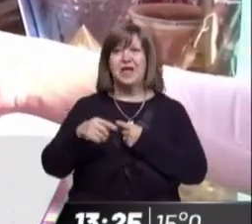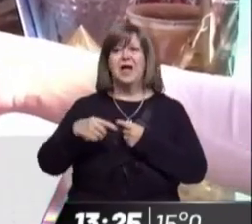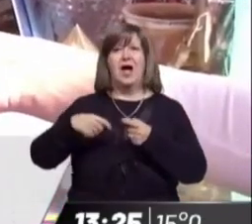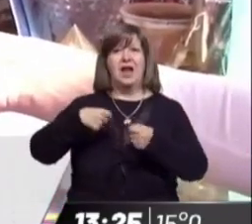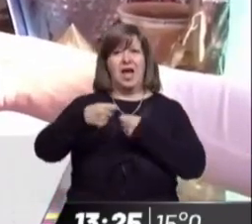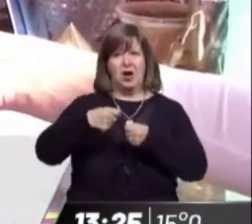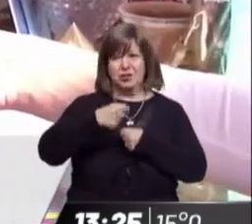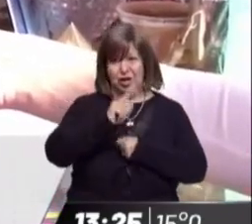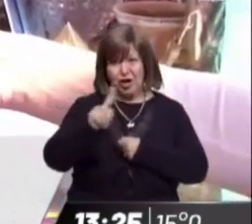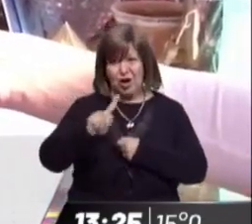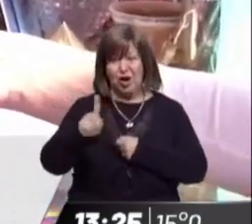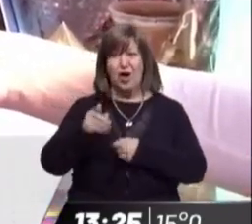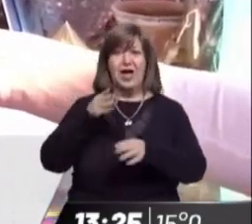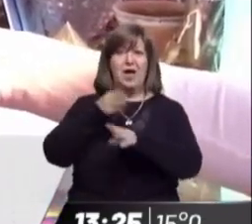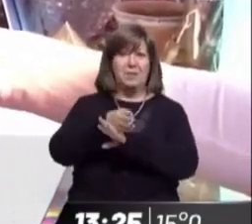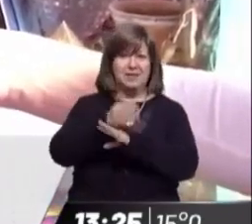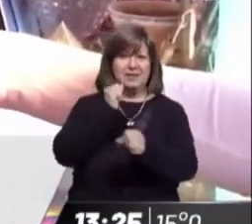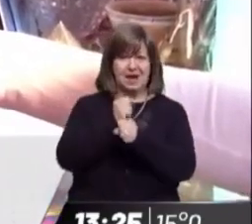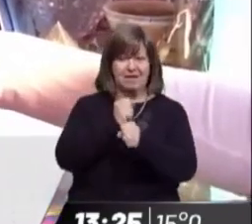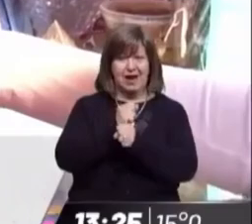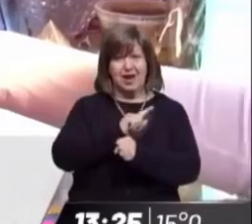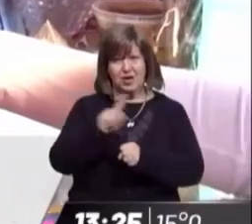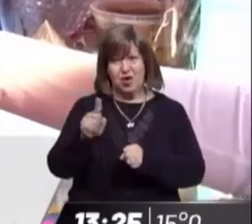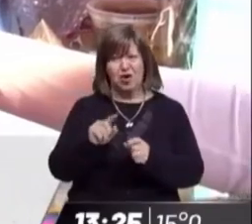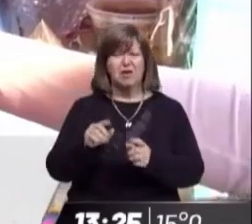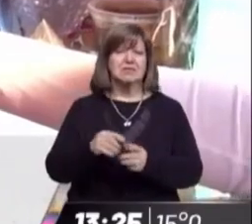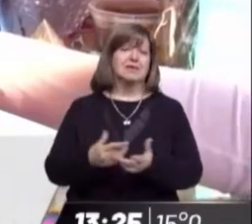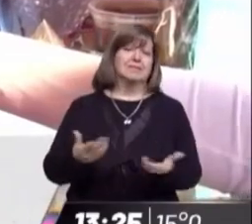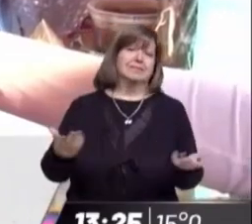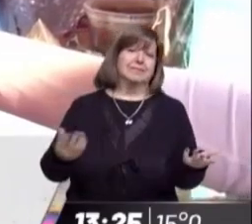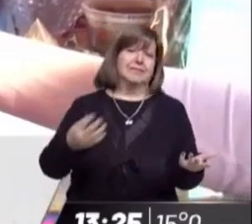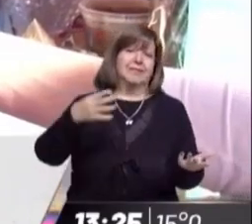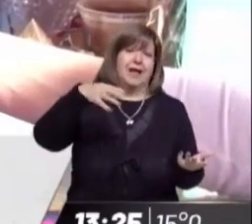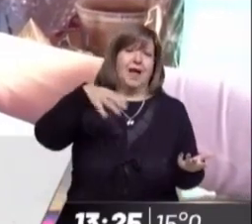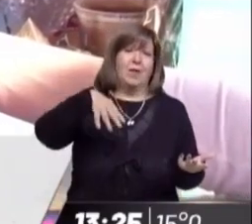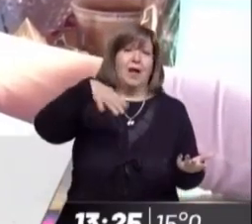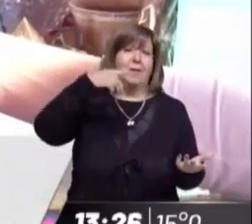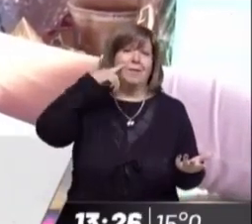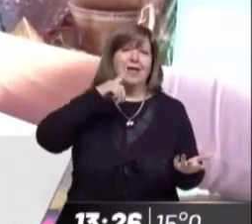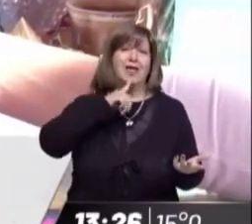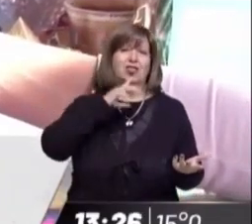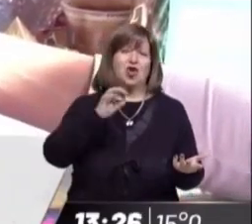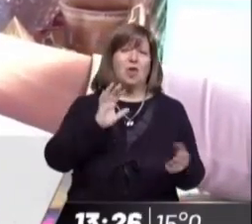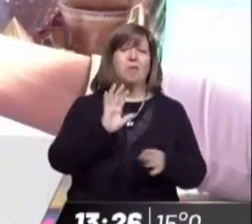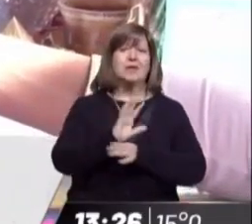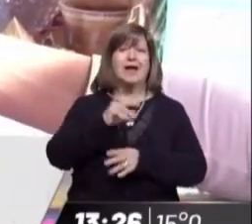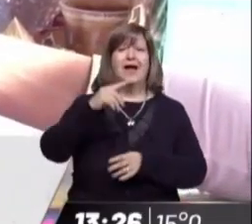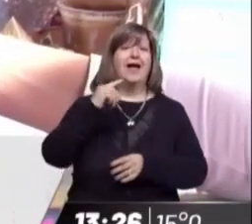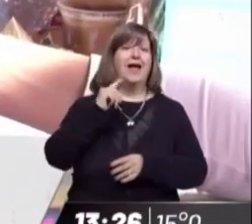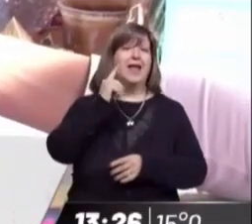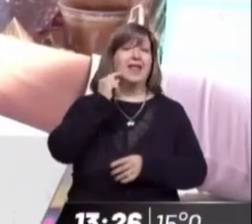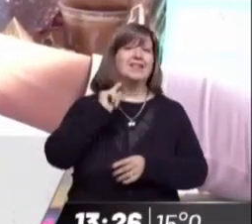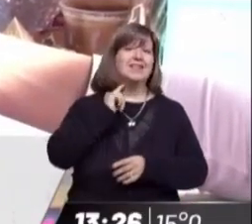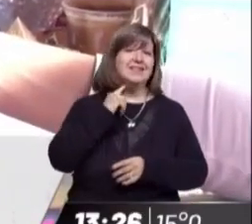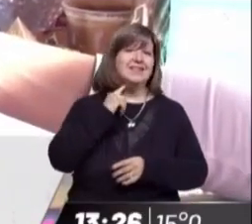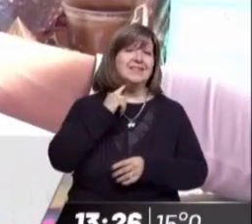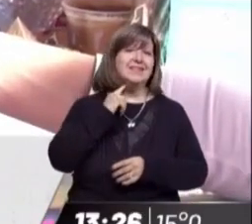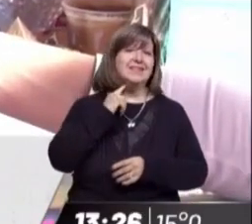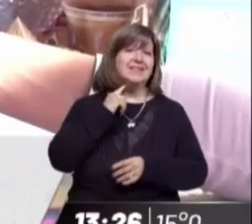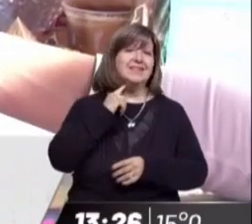decisiones es namente un mito el 13 no es laeta el 13 estamos